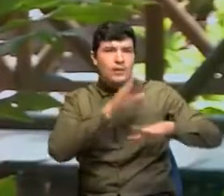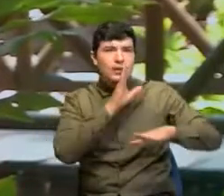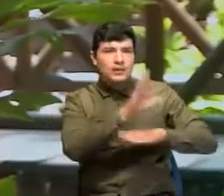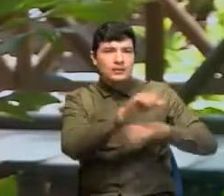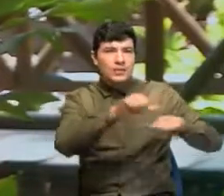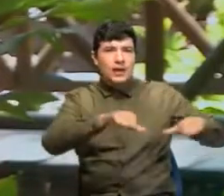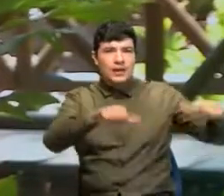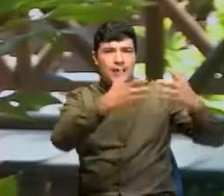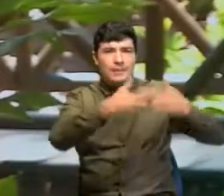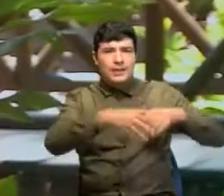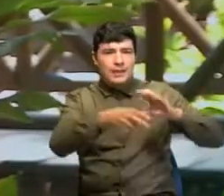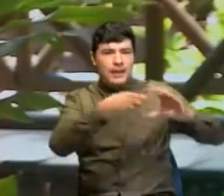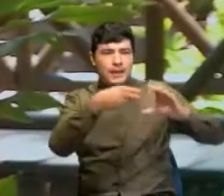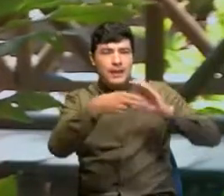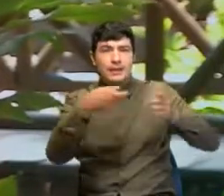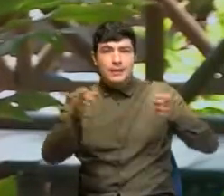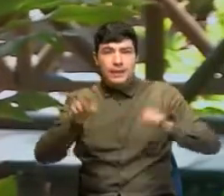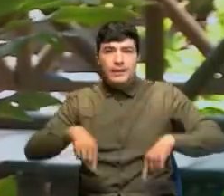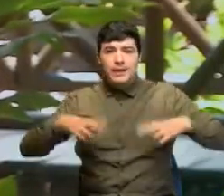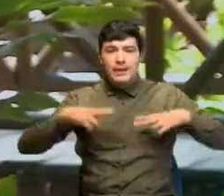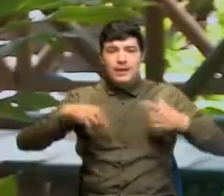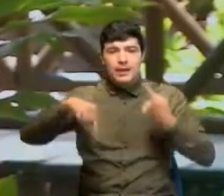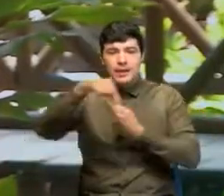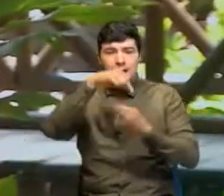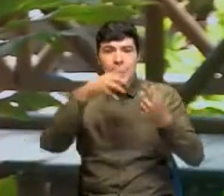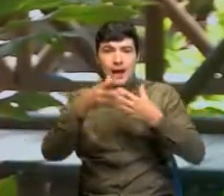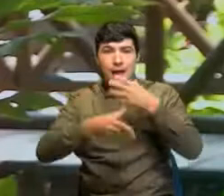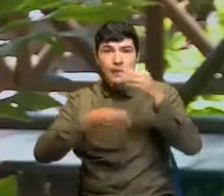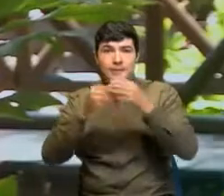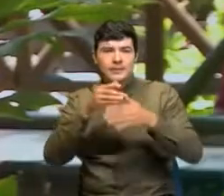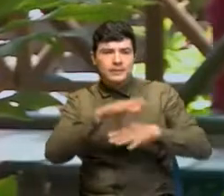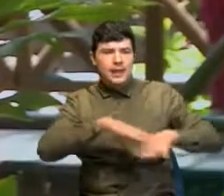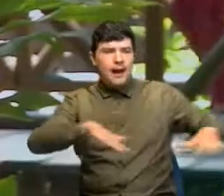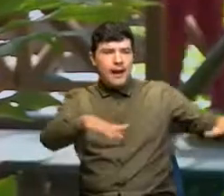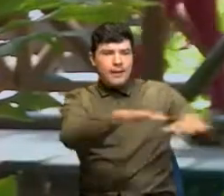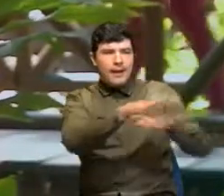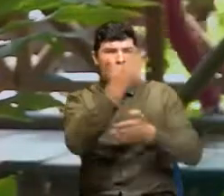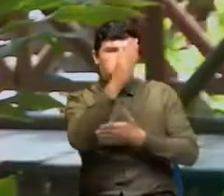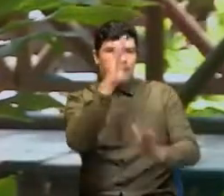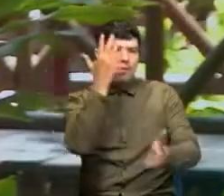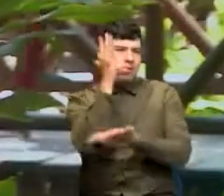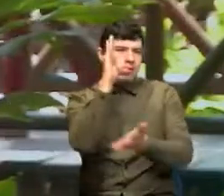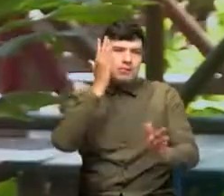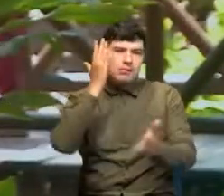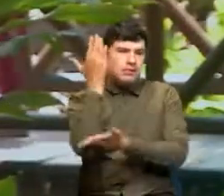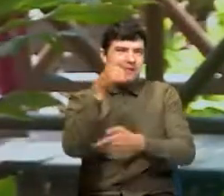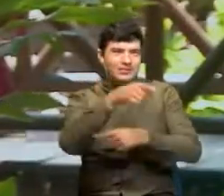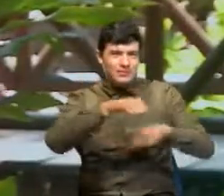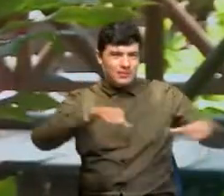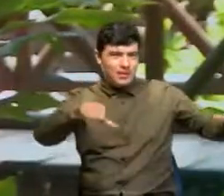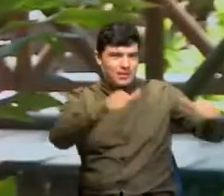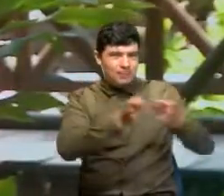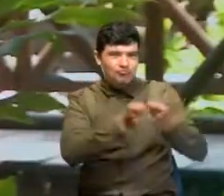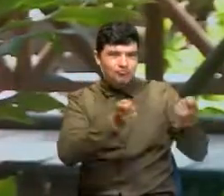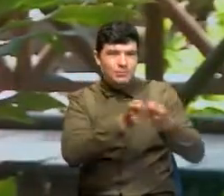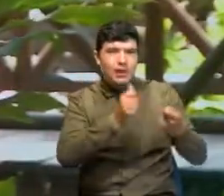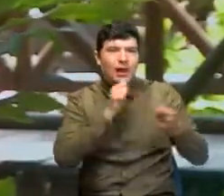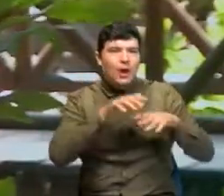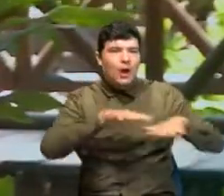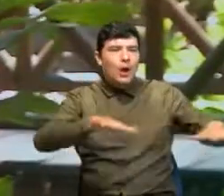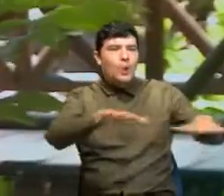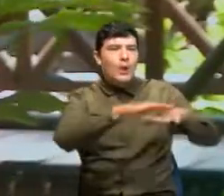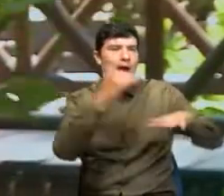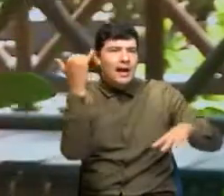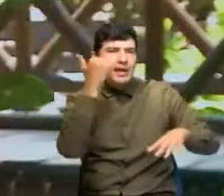como turístico y además a la deforestación que se ha generado en esta importante zona de la capital norte santandereana. La autoridad ambiental ha